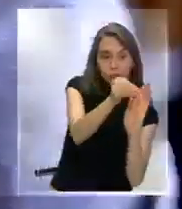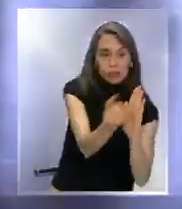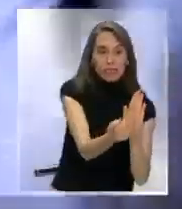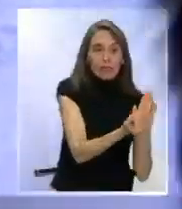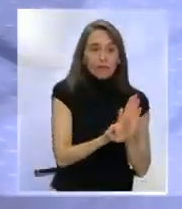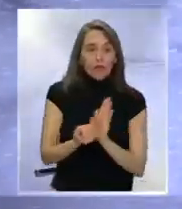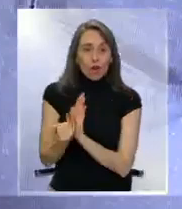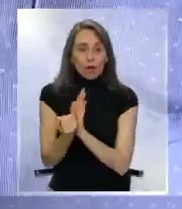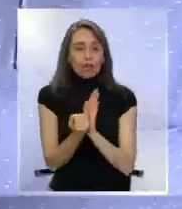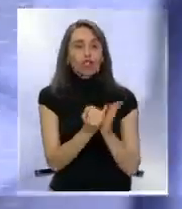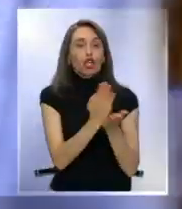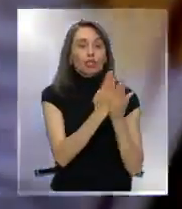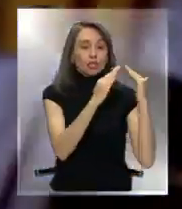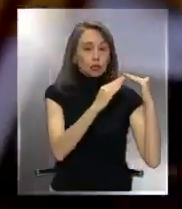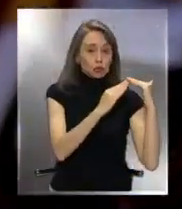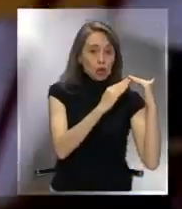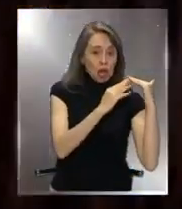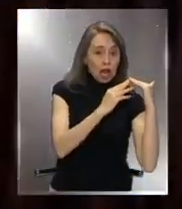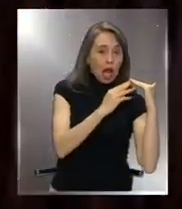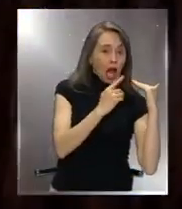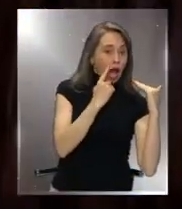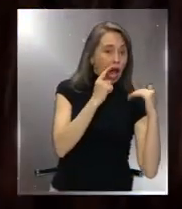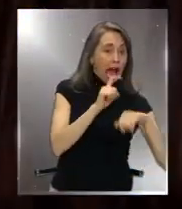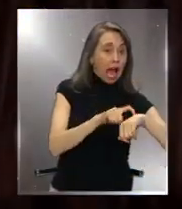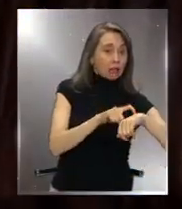para que el colegio pueda reaccionar a tiempo.